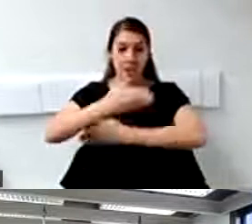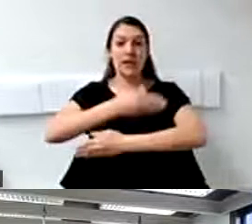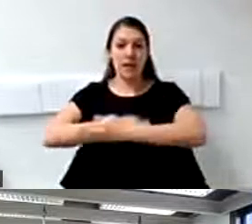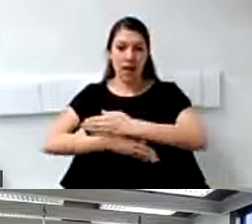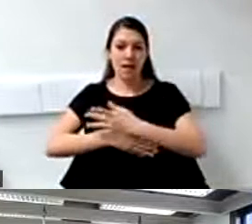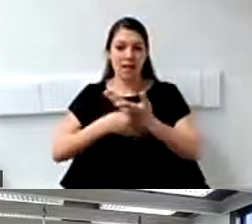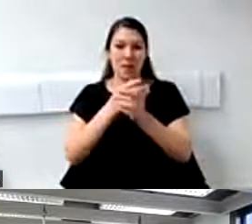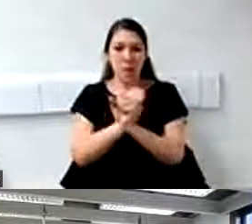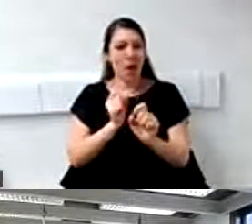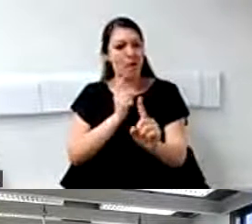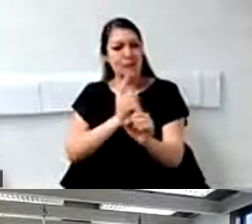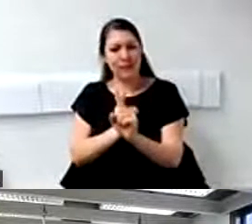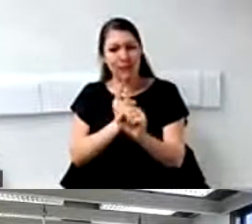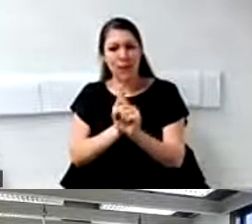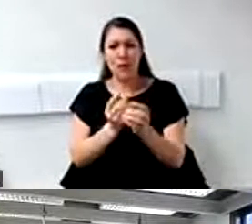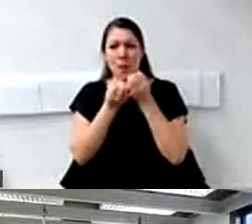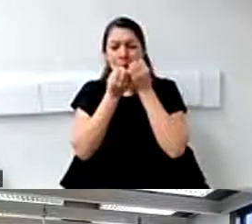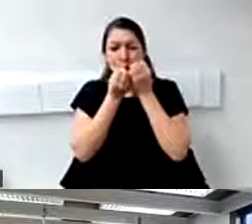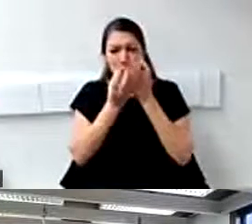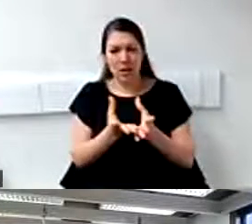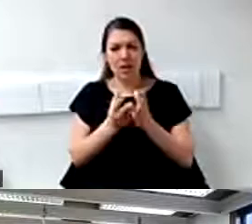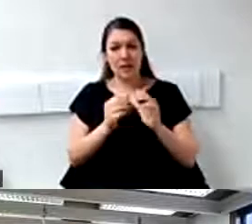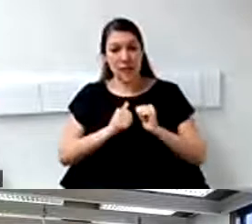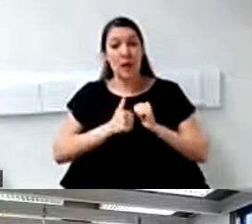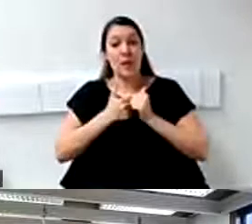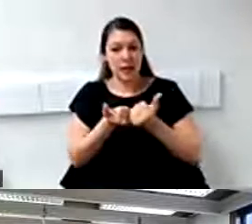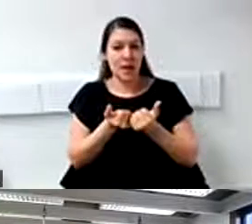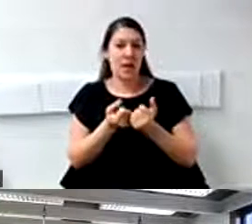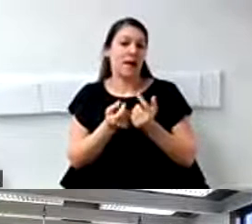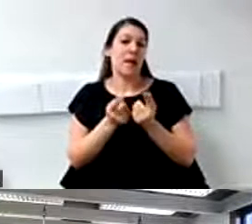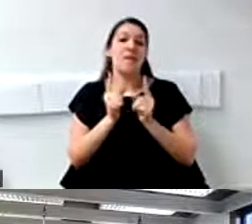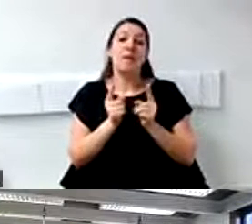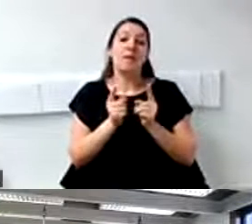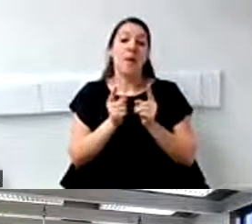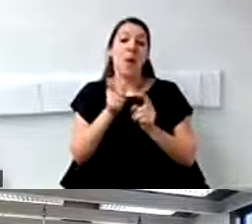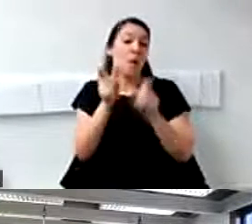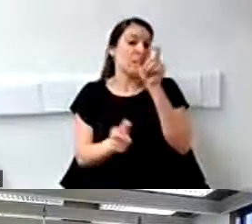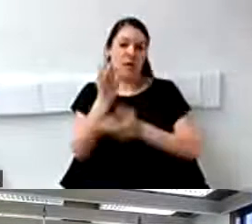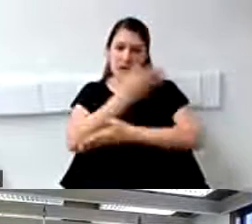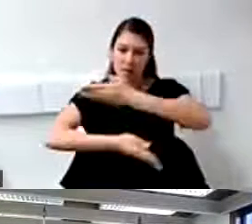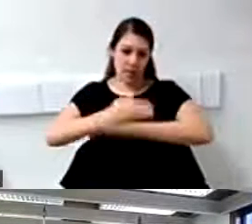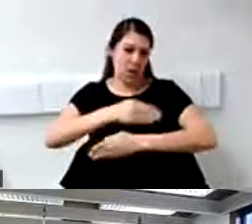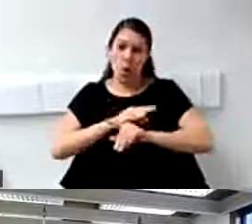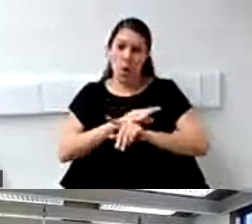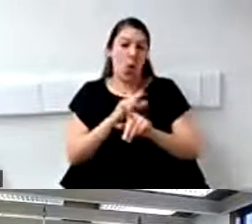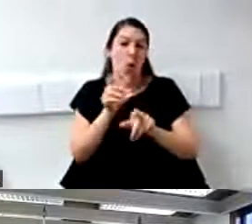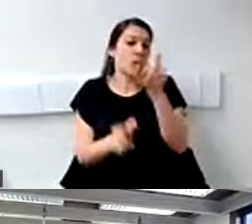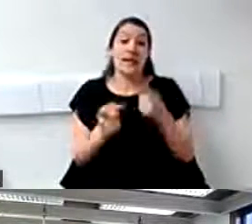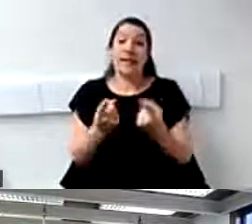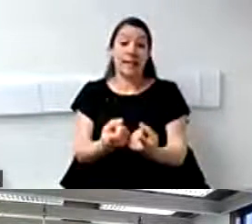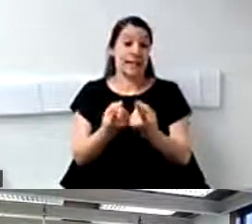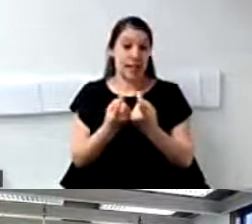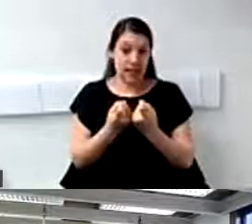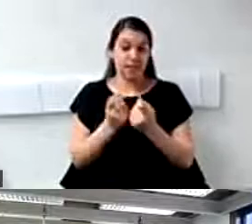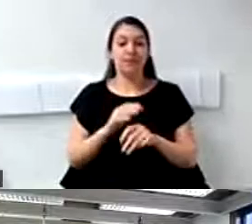feliz y pertinente con alguna de las personas que lo necesitan. Por ejemplo,